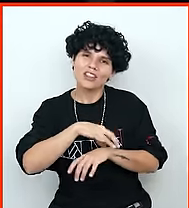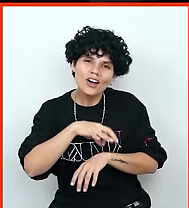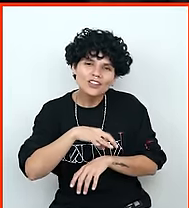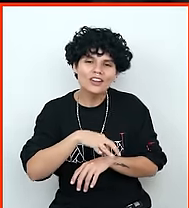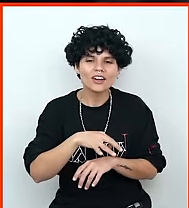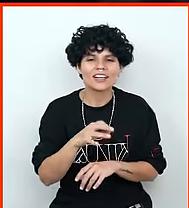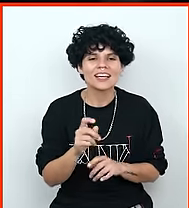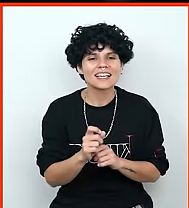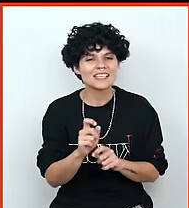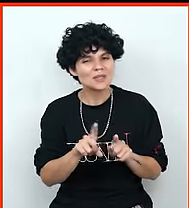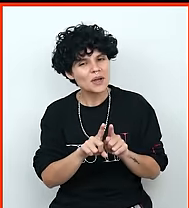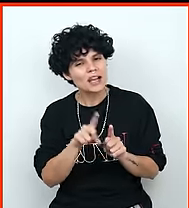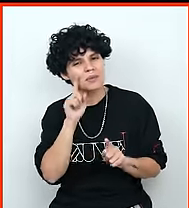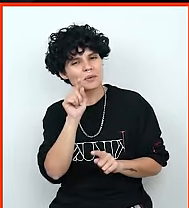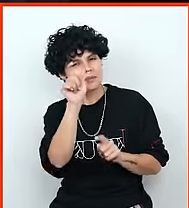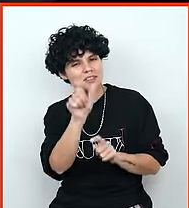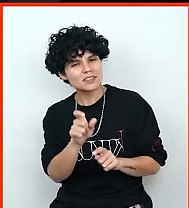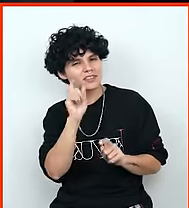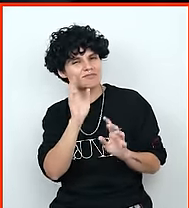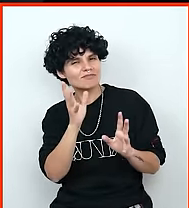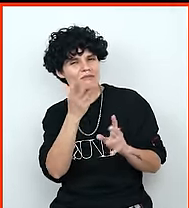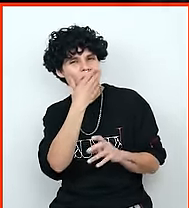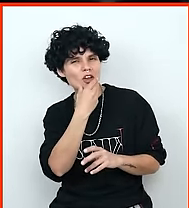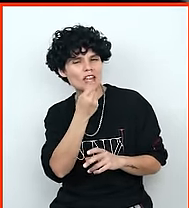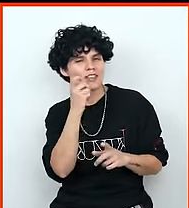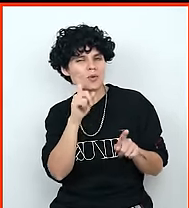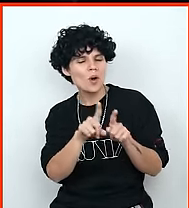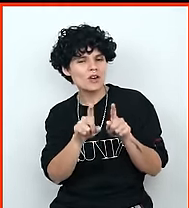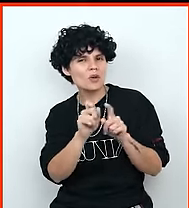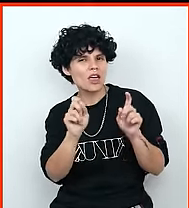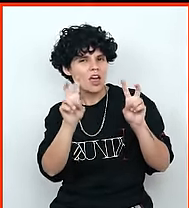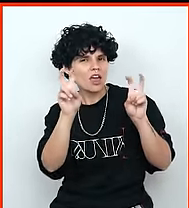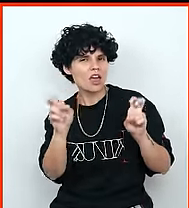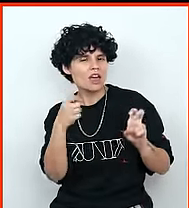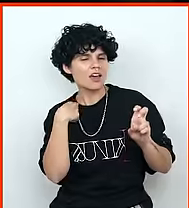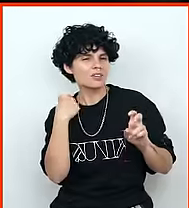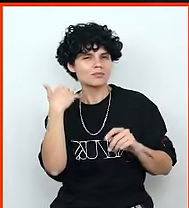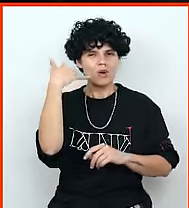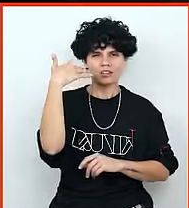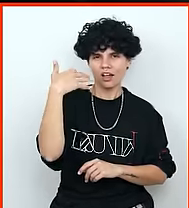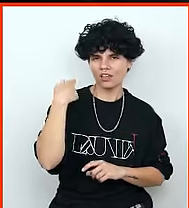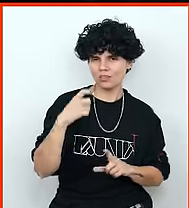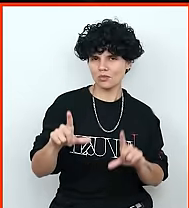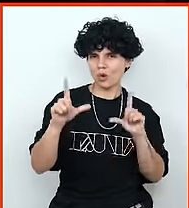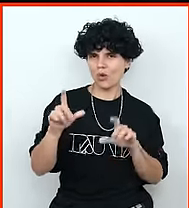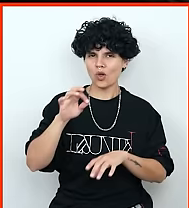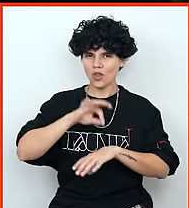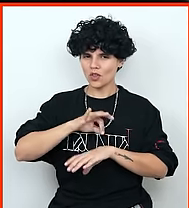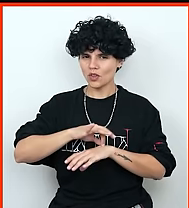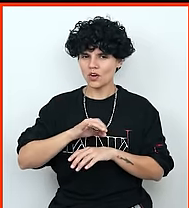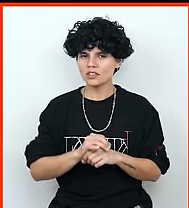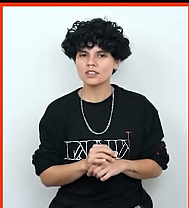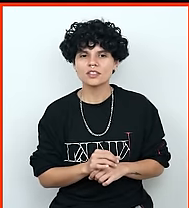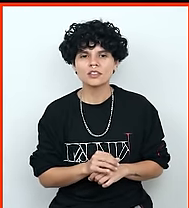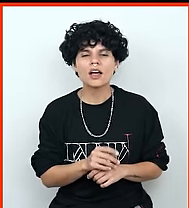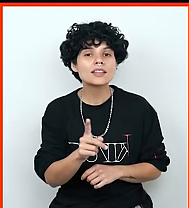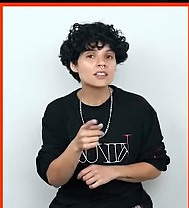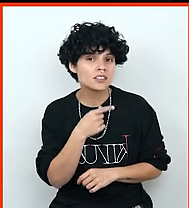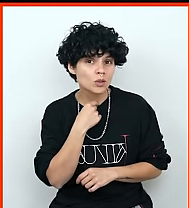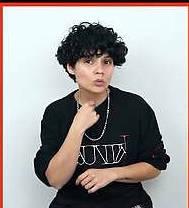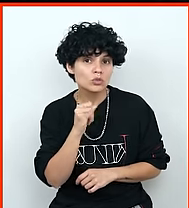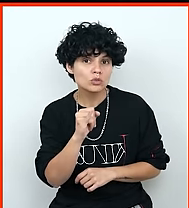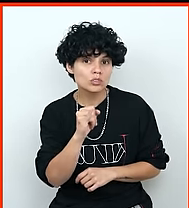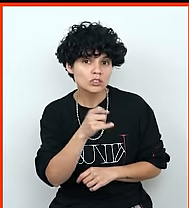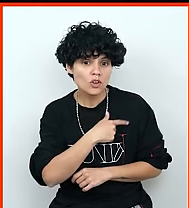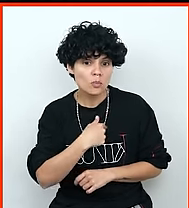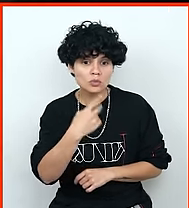cosa... ¿Ah? Tiene una cosa linda. Como de título. Sí. Sí. ¿Ah? ¿Te ha catapultado ese...? Sí. Ese que, nombre, ¿no?